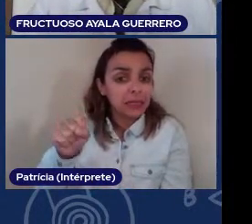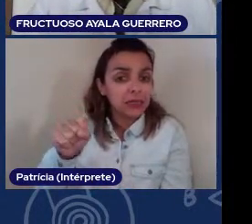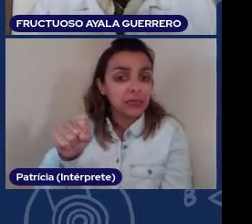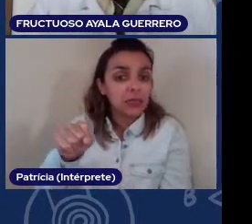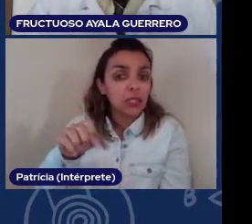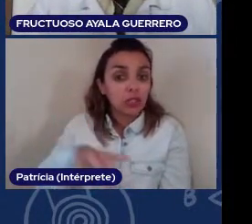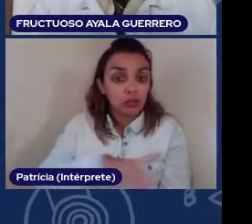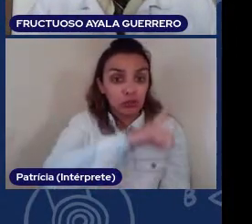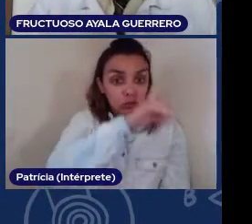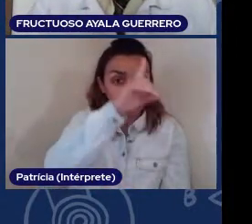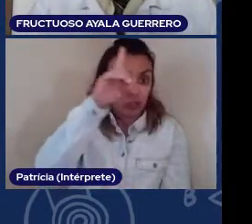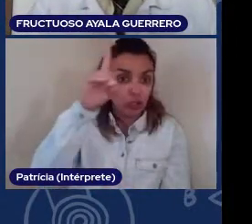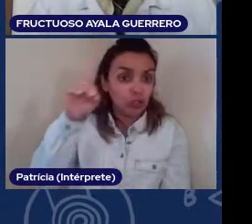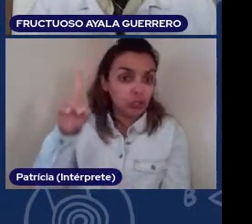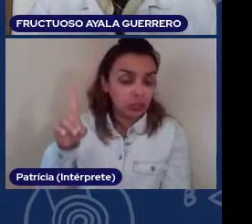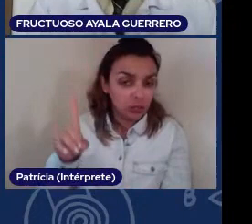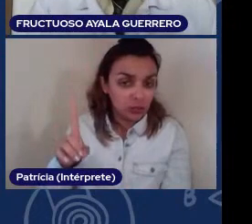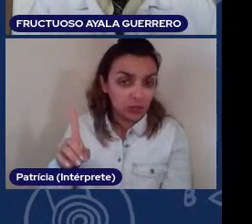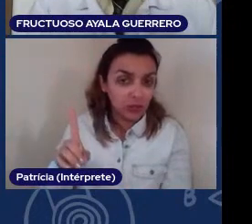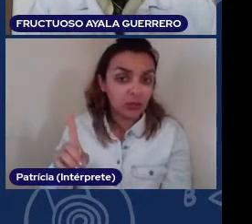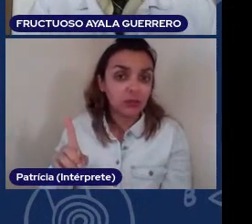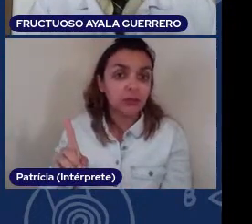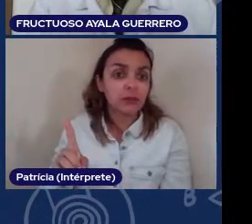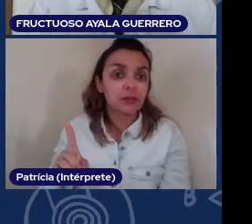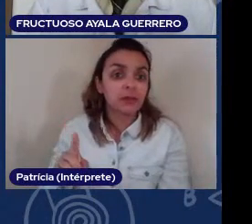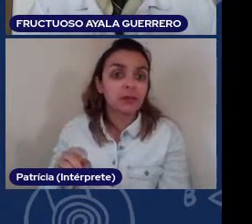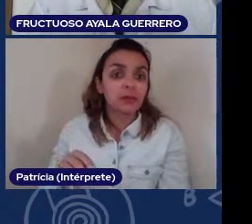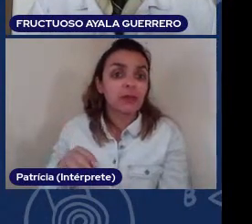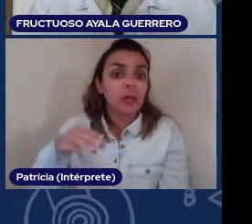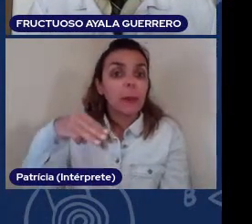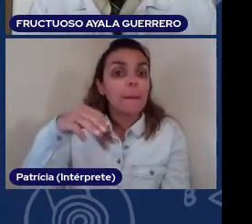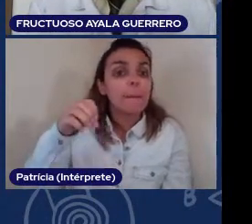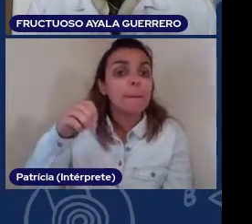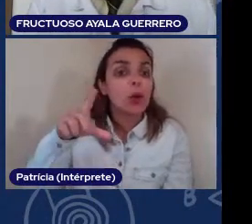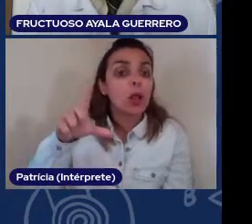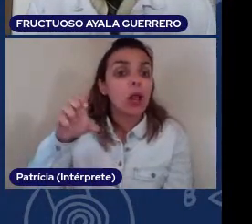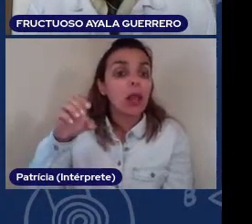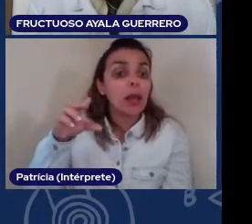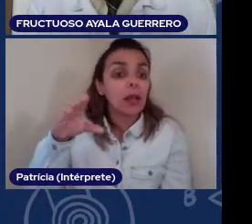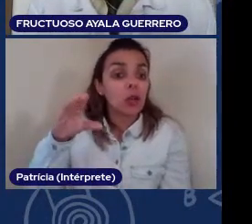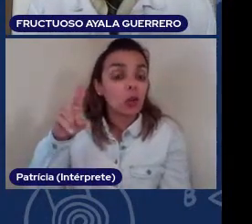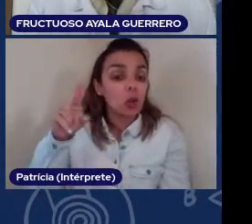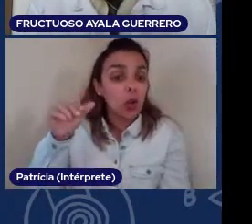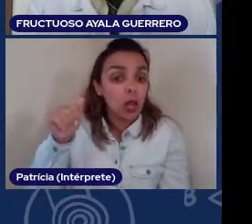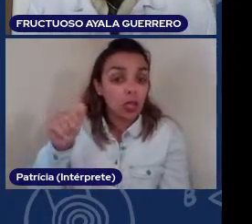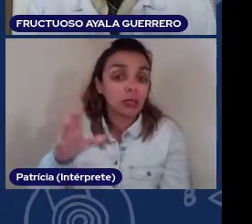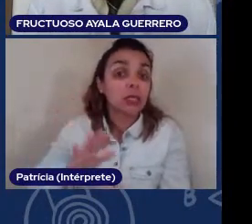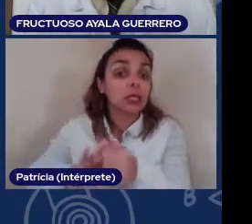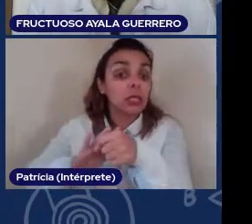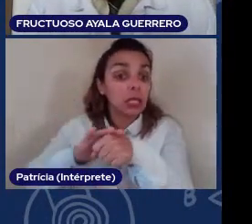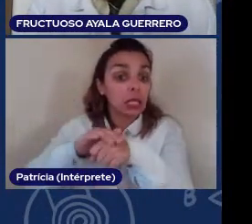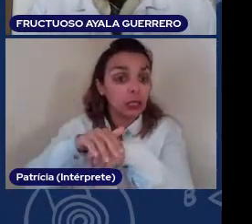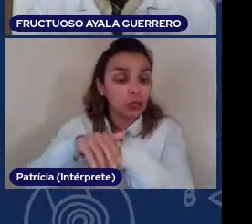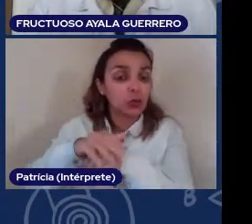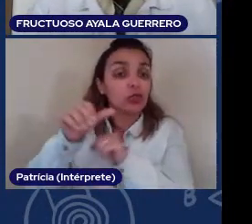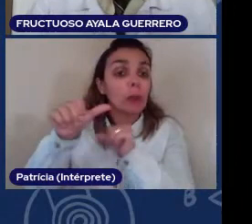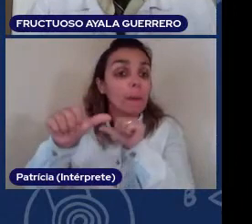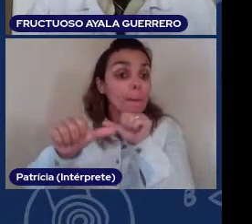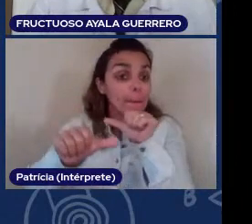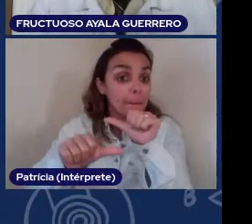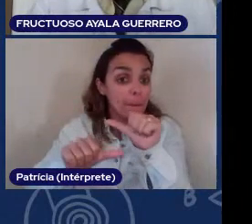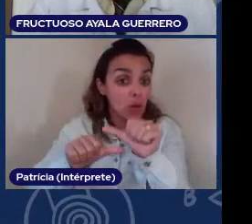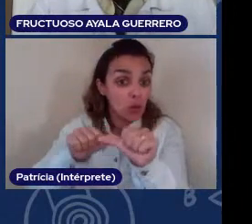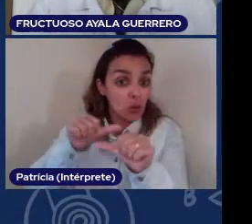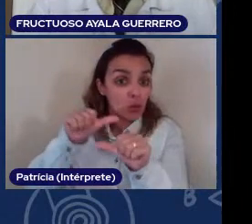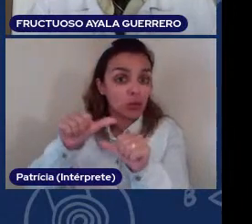día pueden producir unas moléculas determinadas y en la noche se metabolizan, se degradan, en el día